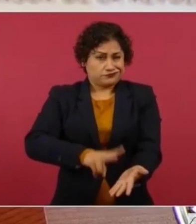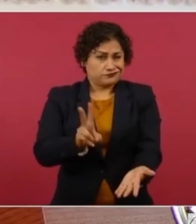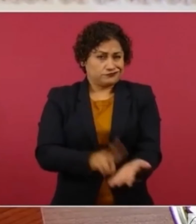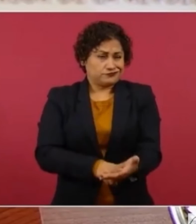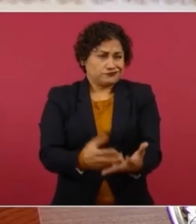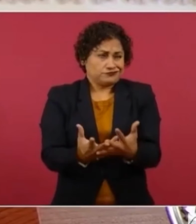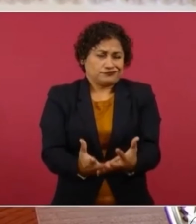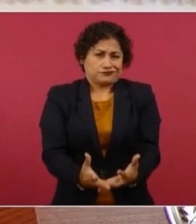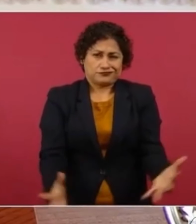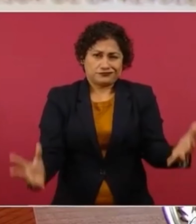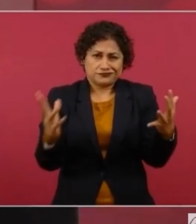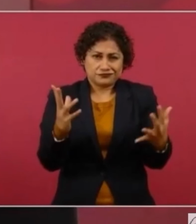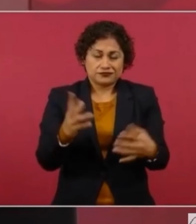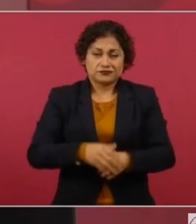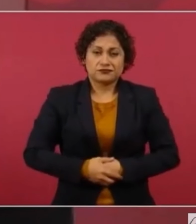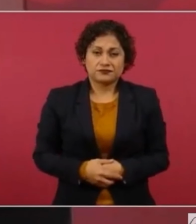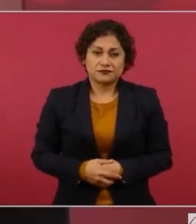Entonces,